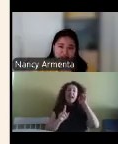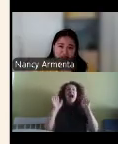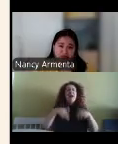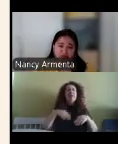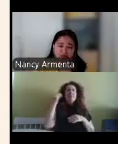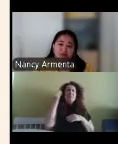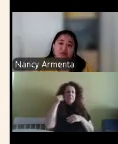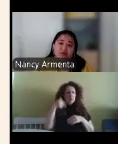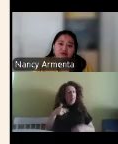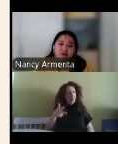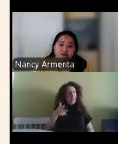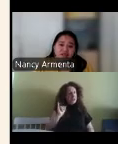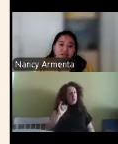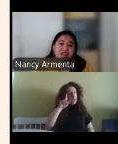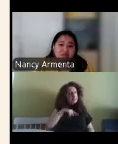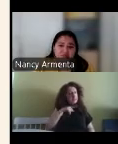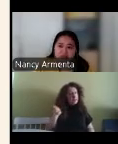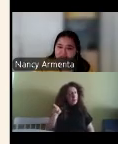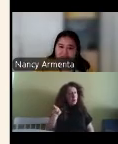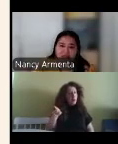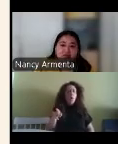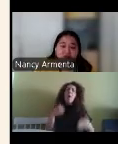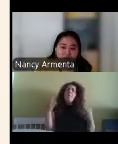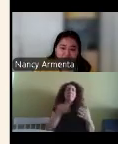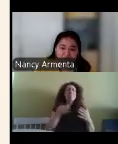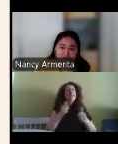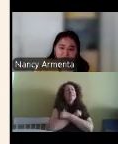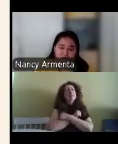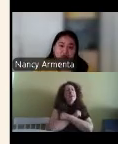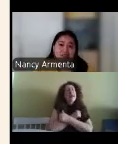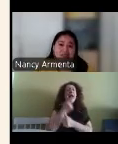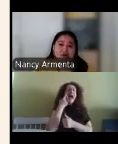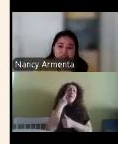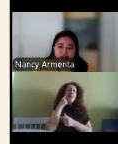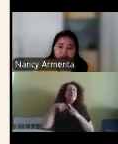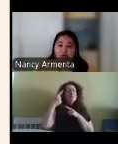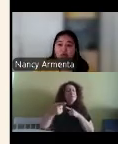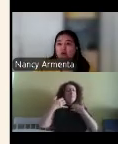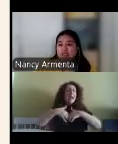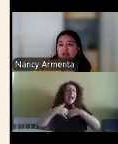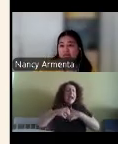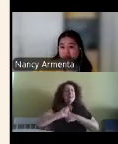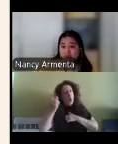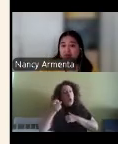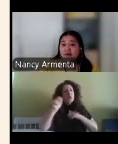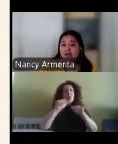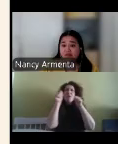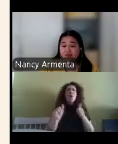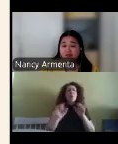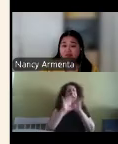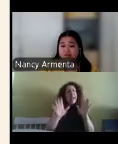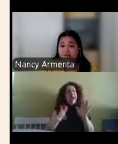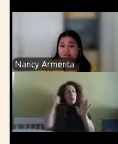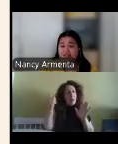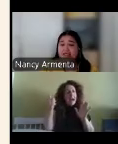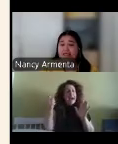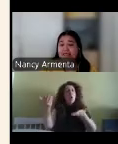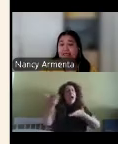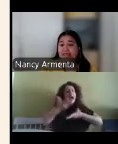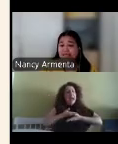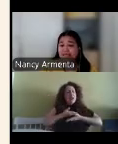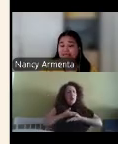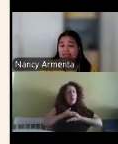este derecho o tienes que esperar hasta que haya otro mecanismo o que te sea más claro o recibir ayuda para poder